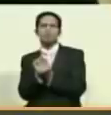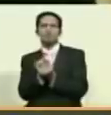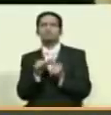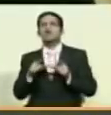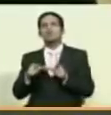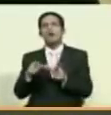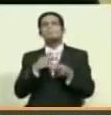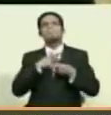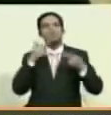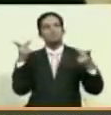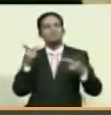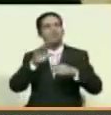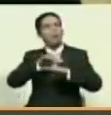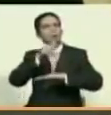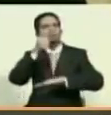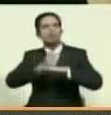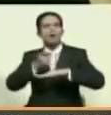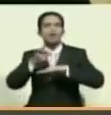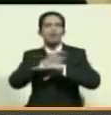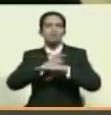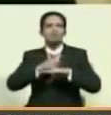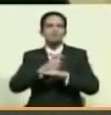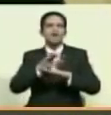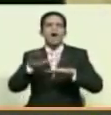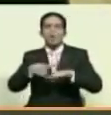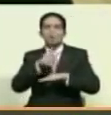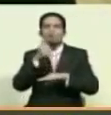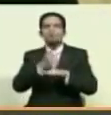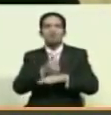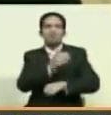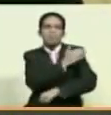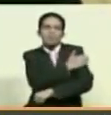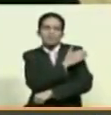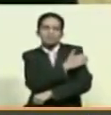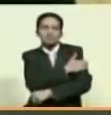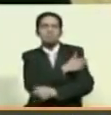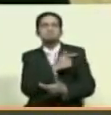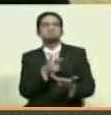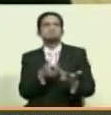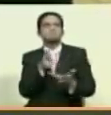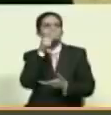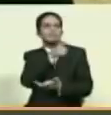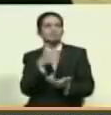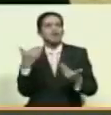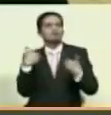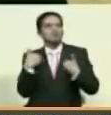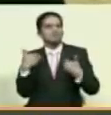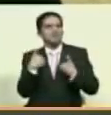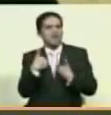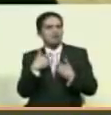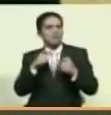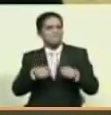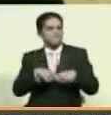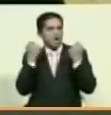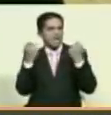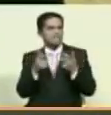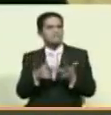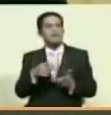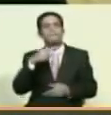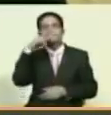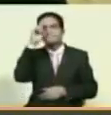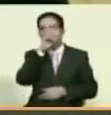las autoridades gubernamentales, el sector privado, de la oposición, las víctimas de la violencia de la oposición, los